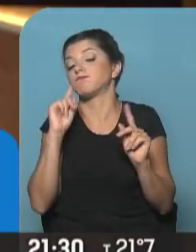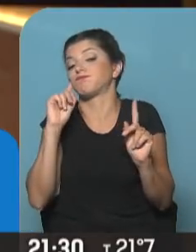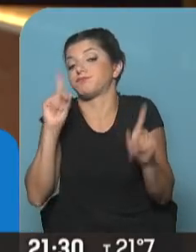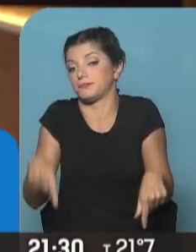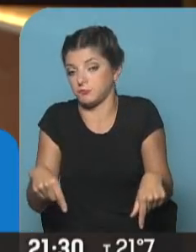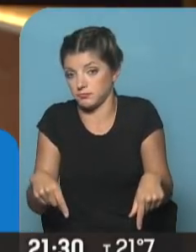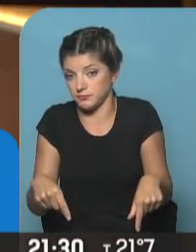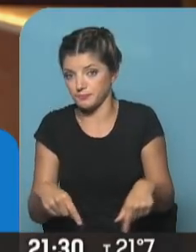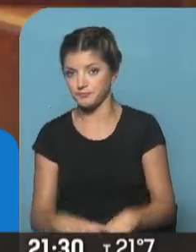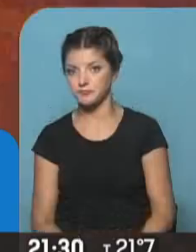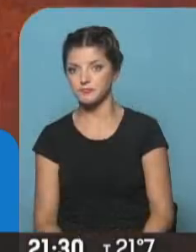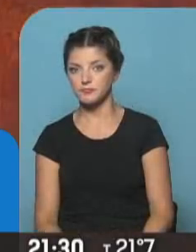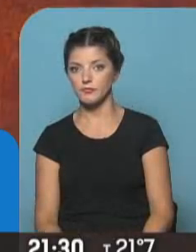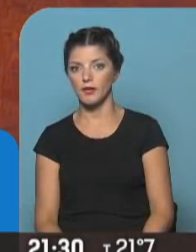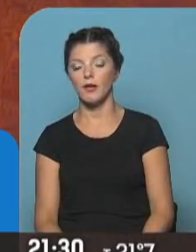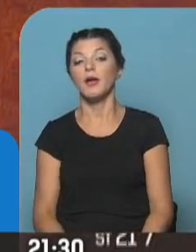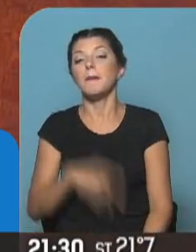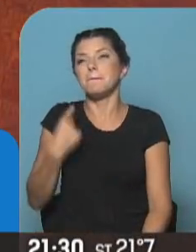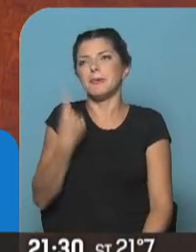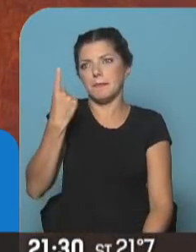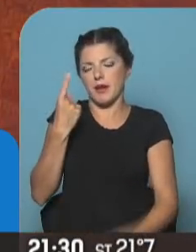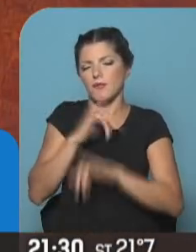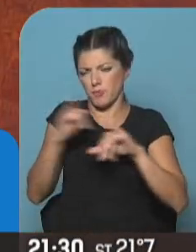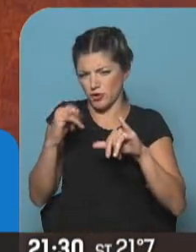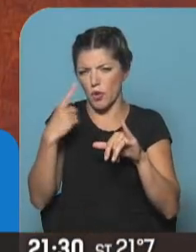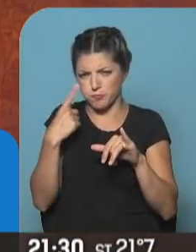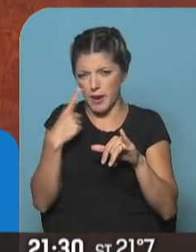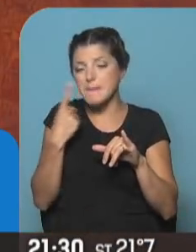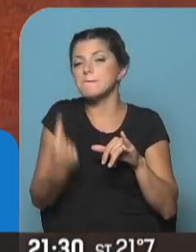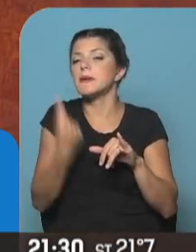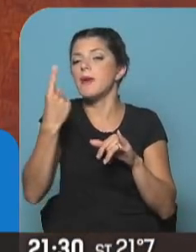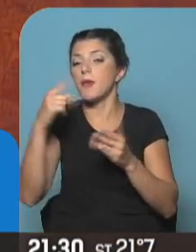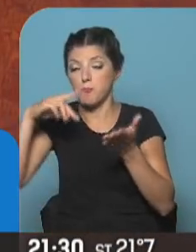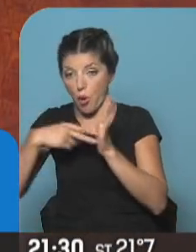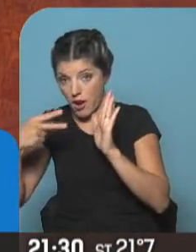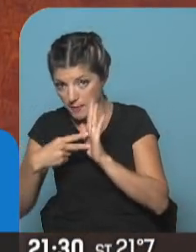Aparentemente, por la información primera, el primer incidente no